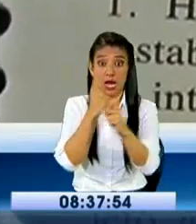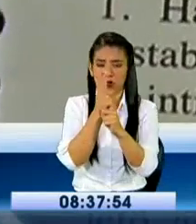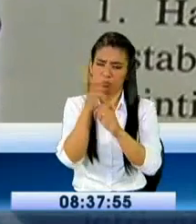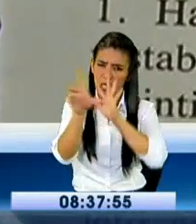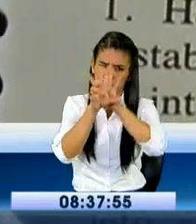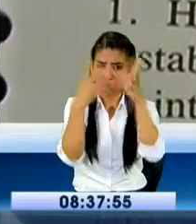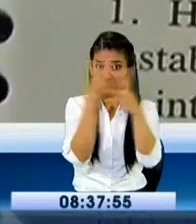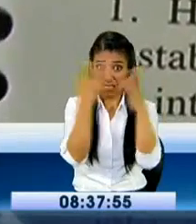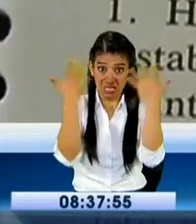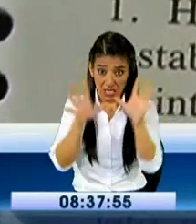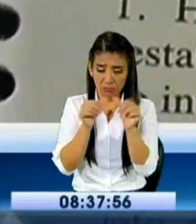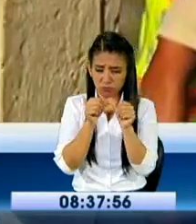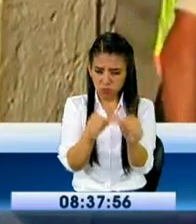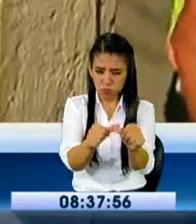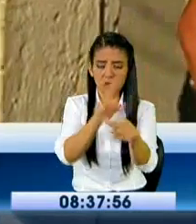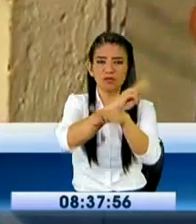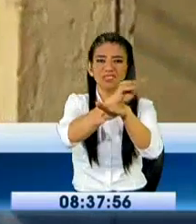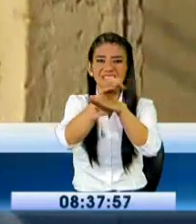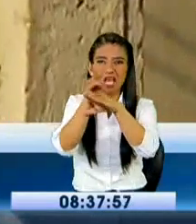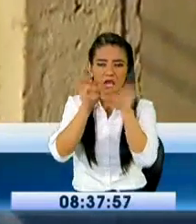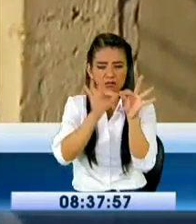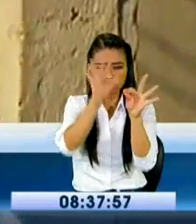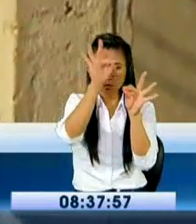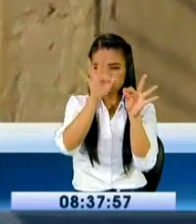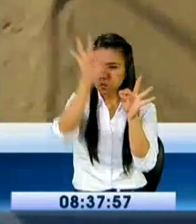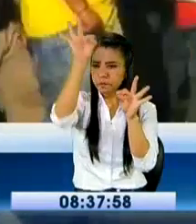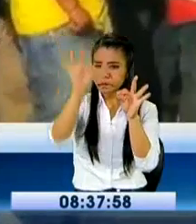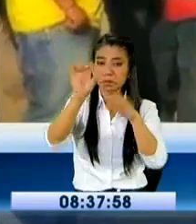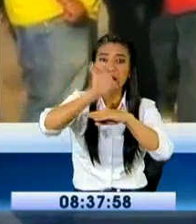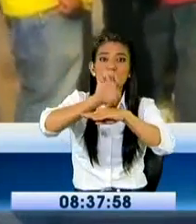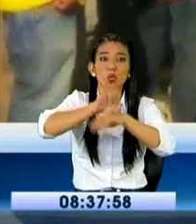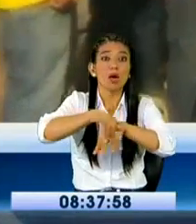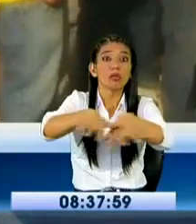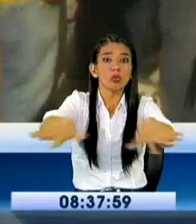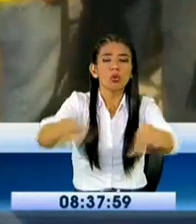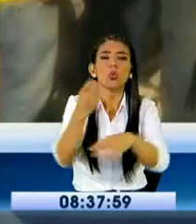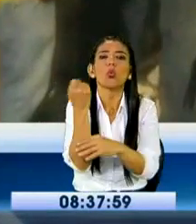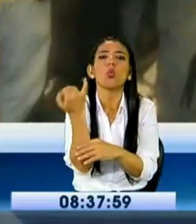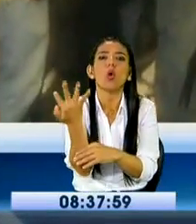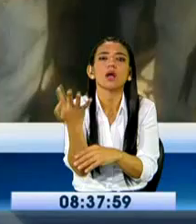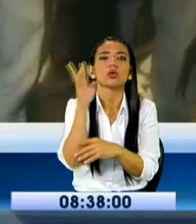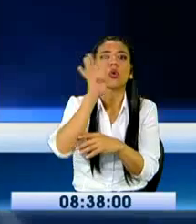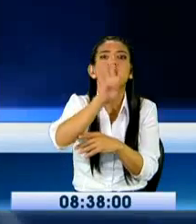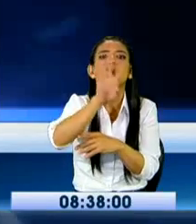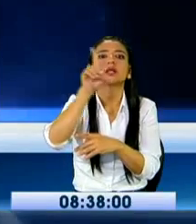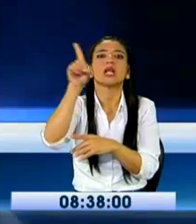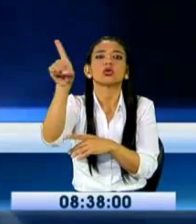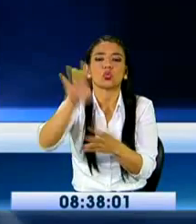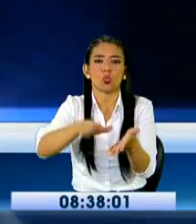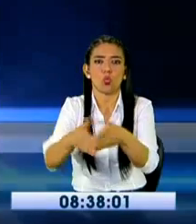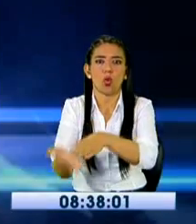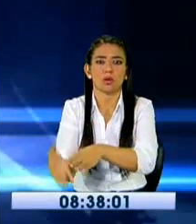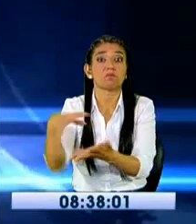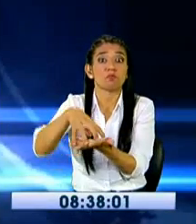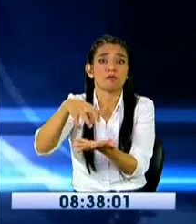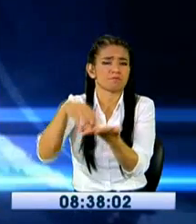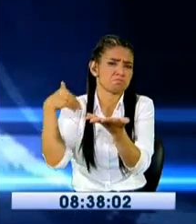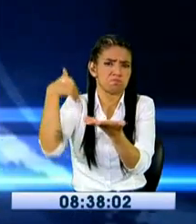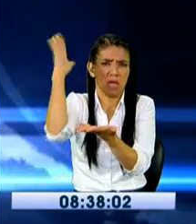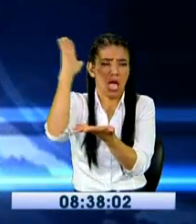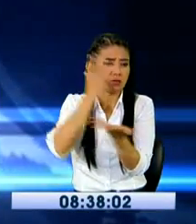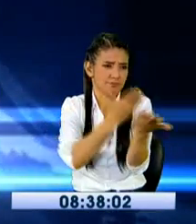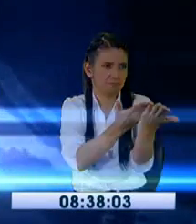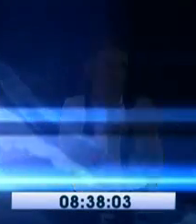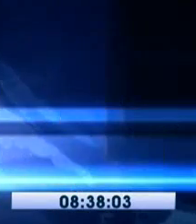según las estadísticas de la Fiscalía a nivel nacional, se cometieron 41 femicidios. Las provincias con mayor índice